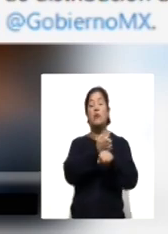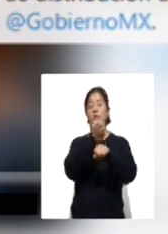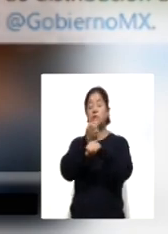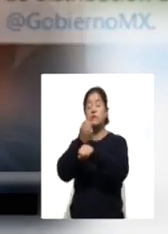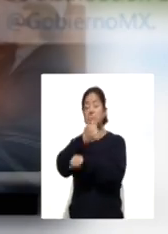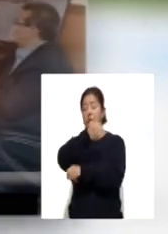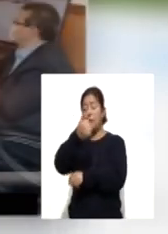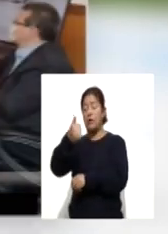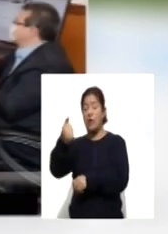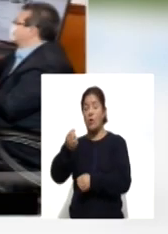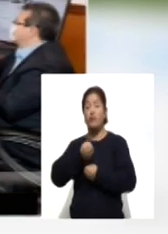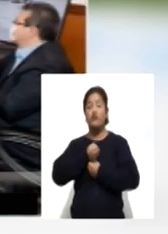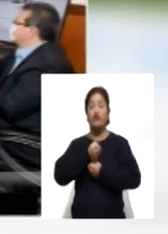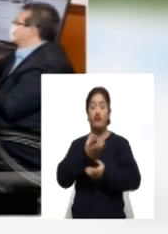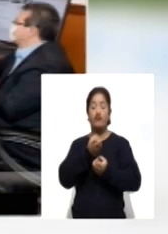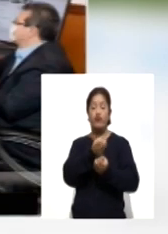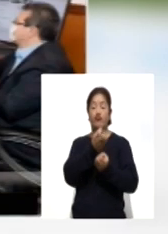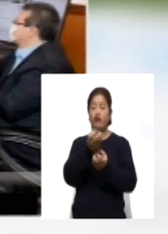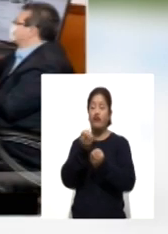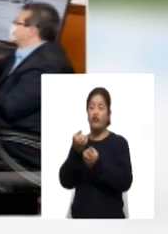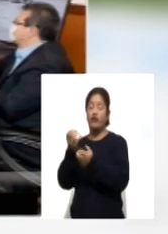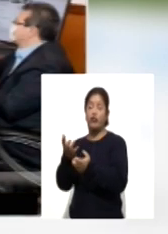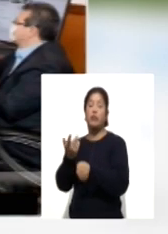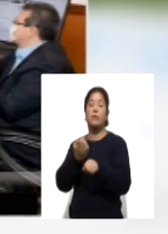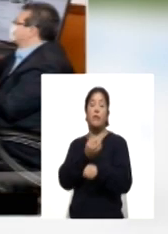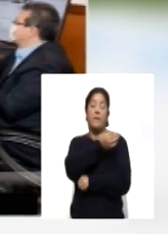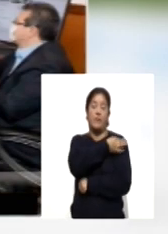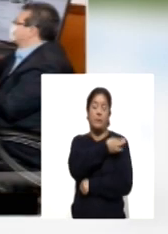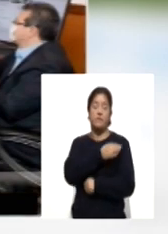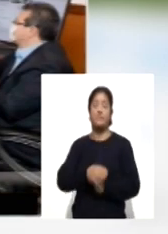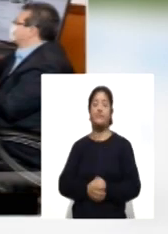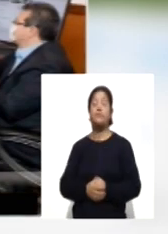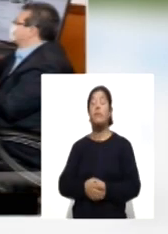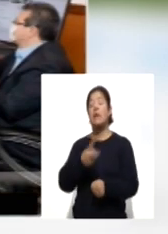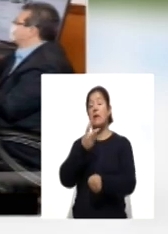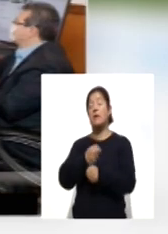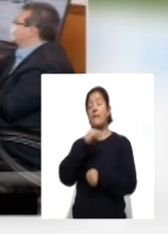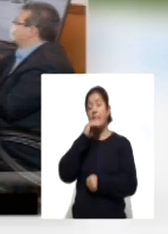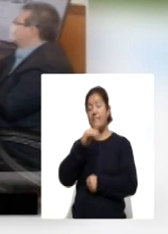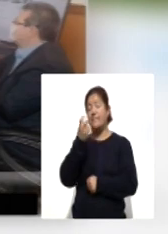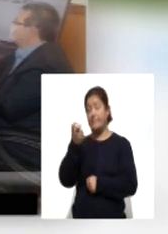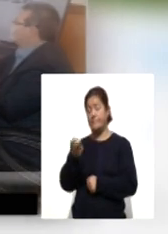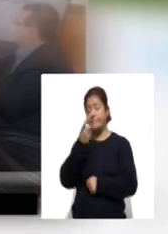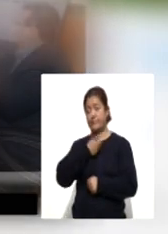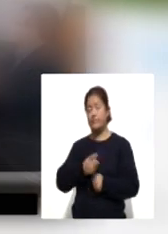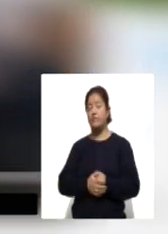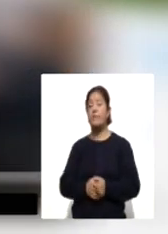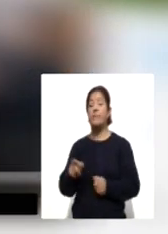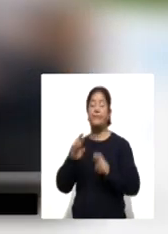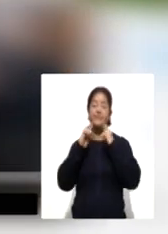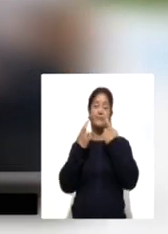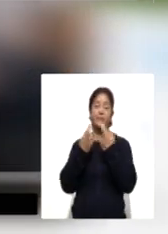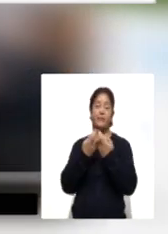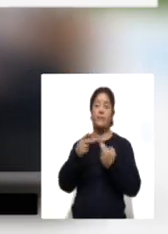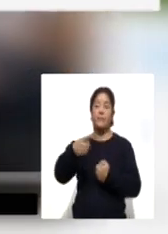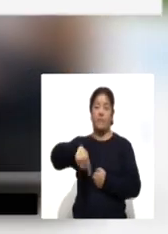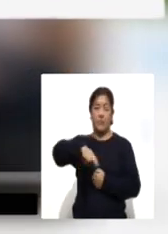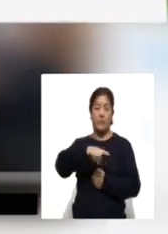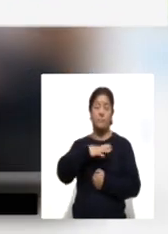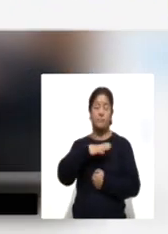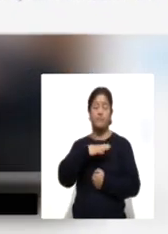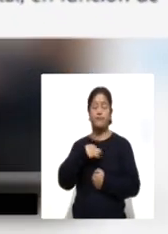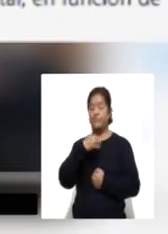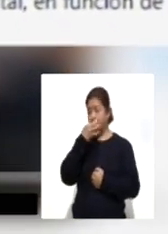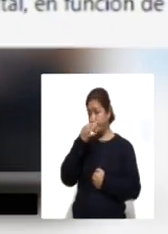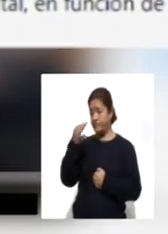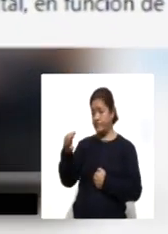ejecutará el gobierno federal. En un segundo mensaje añadió, durante la sesión virtual, manifesté la disposición del gobierno de Tlaxcala